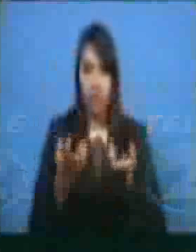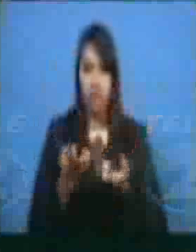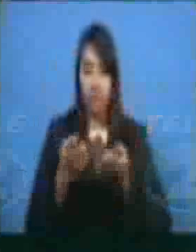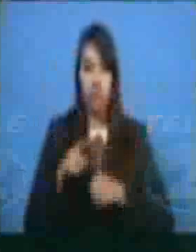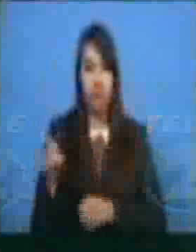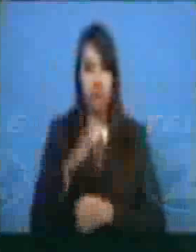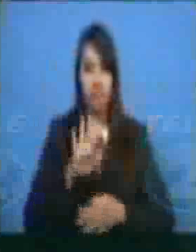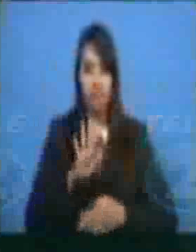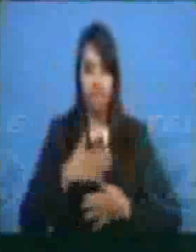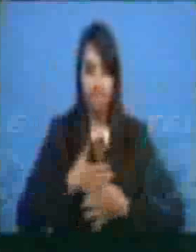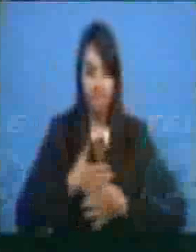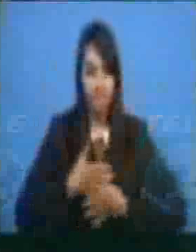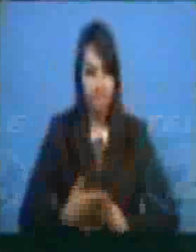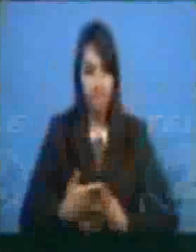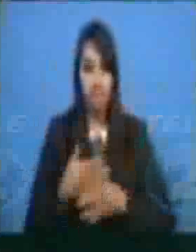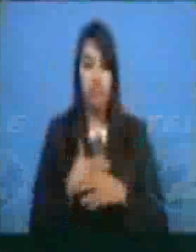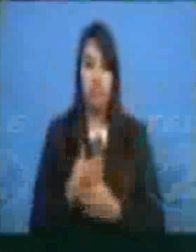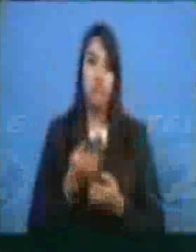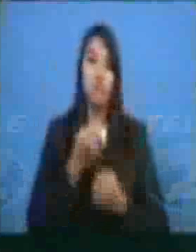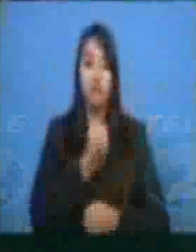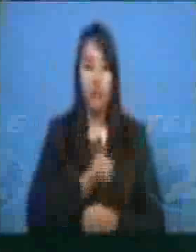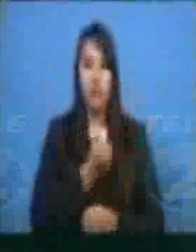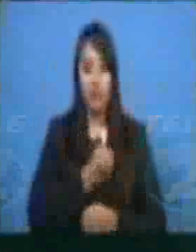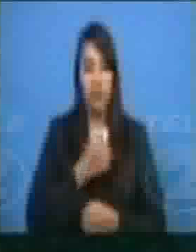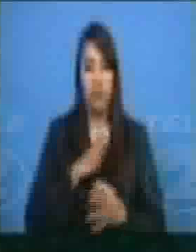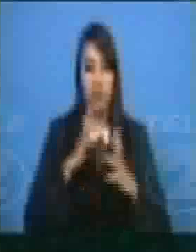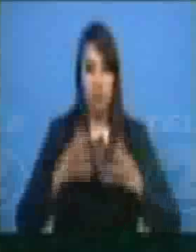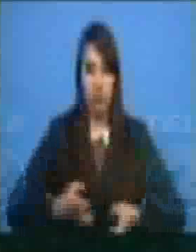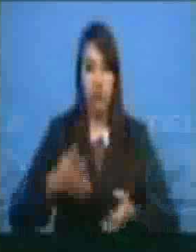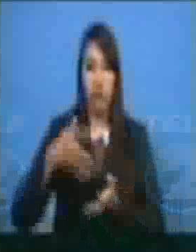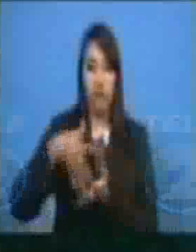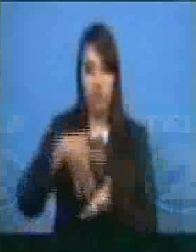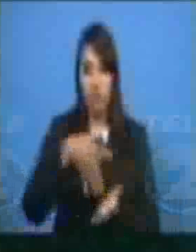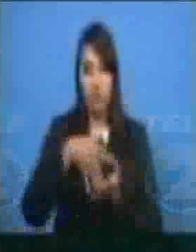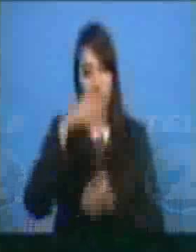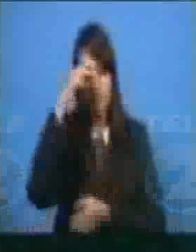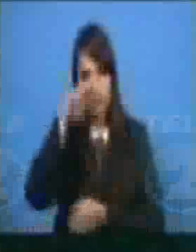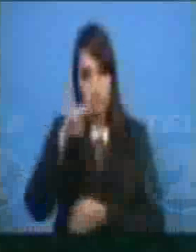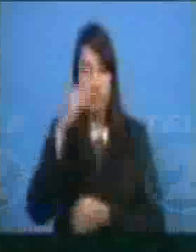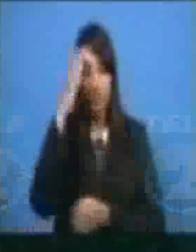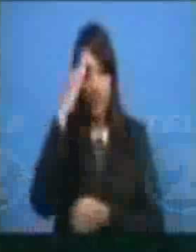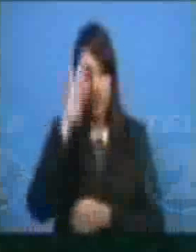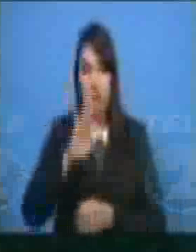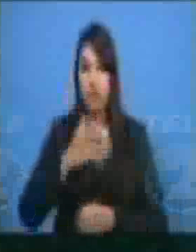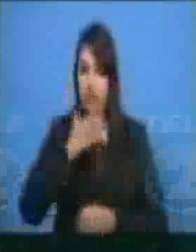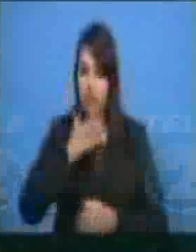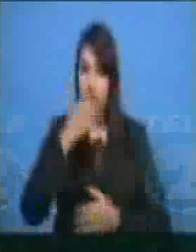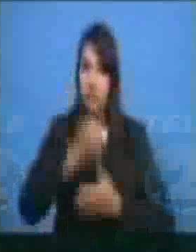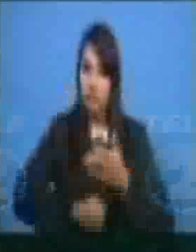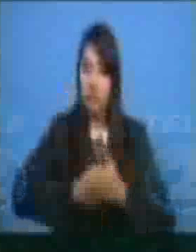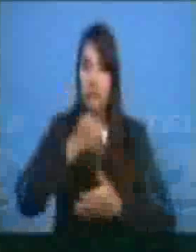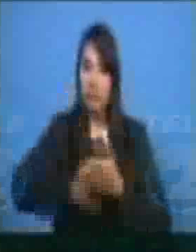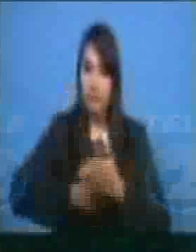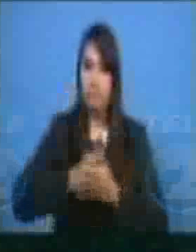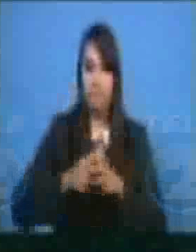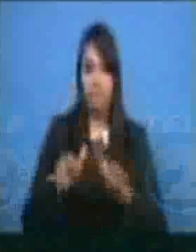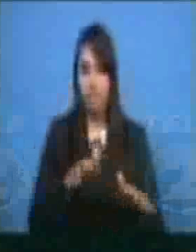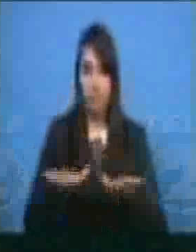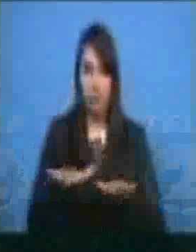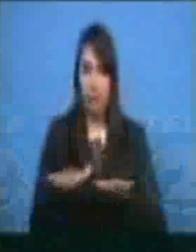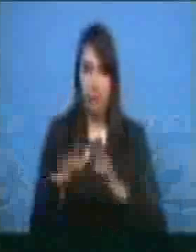nuestra solidaridad y condolencia al pueblo y gobierno de México, quienes han enfrentado un devastador